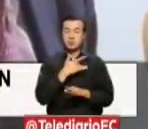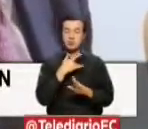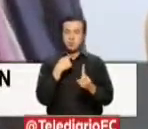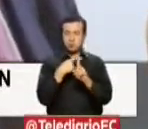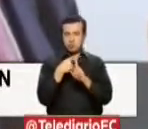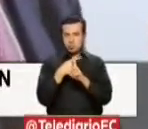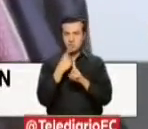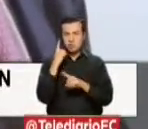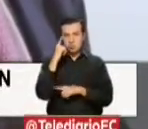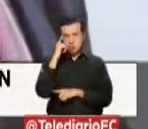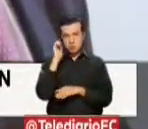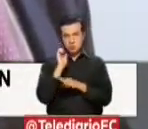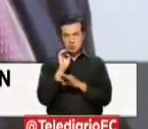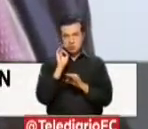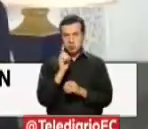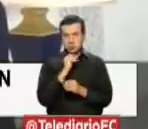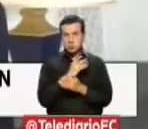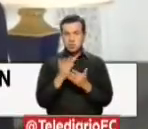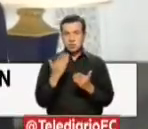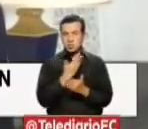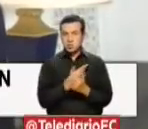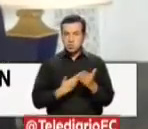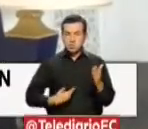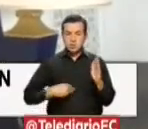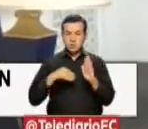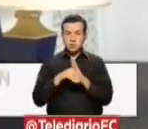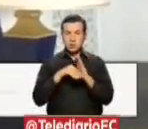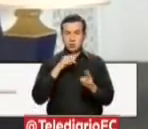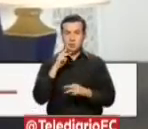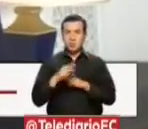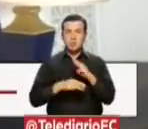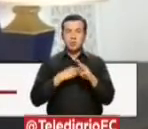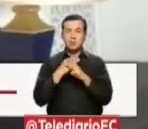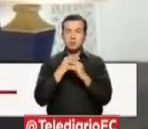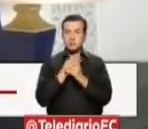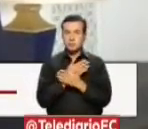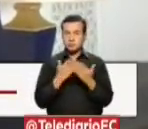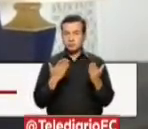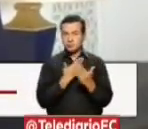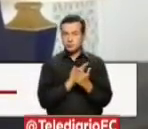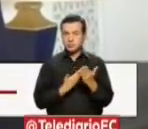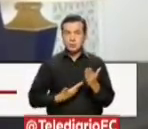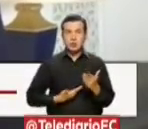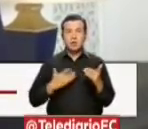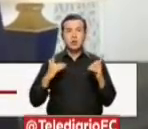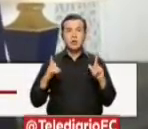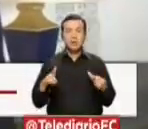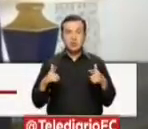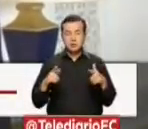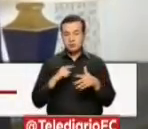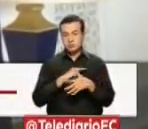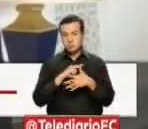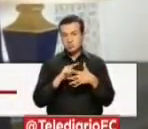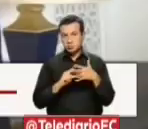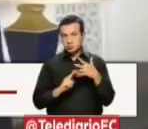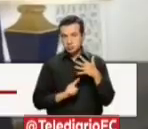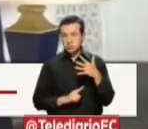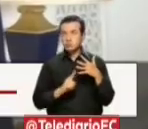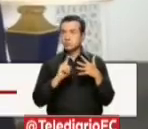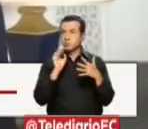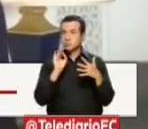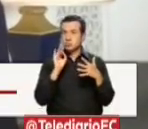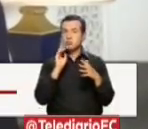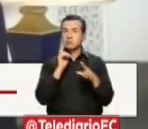gobierno ecuatoriano. El presidente del Banco Mundial expresó al presidente Moreno pues la disposición total